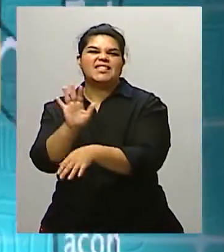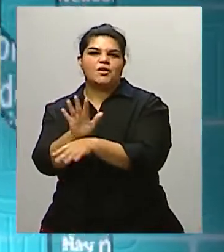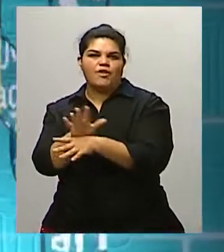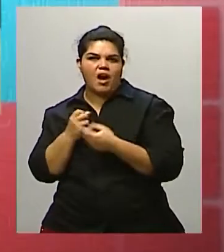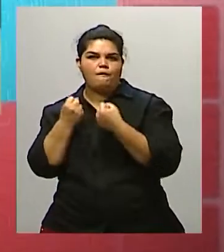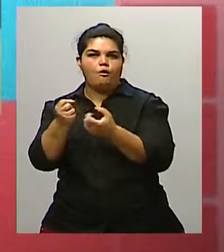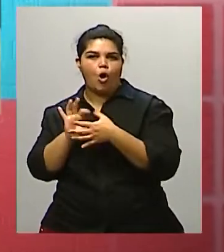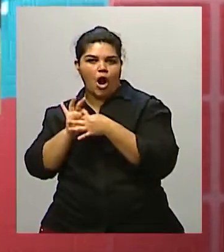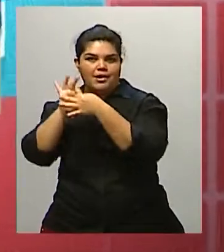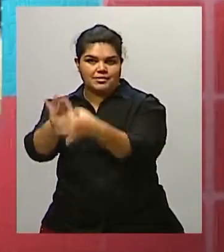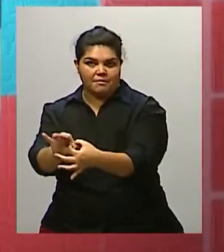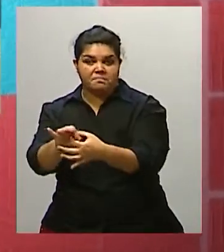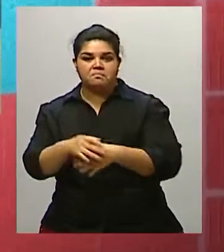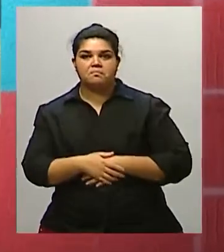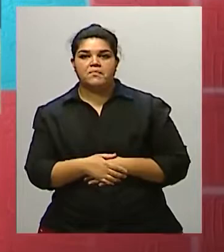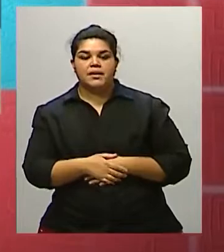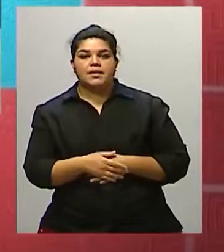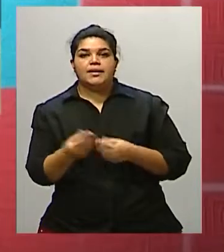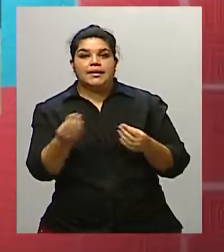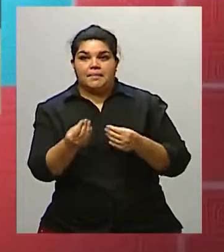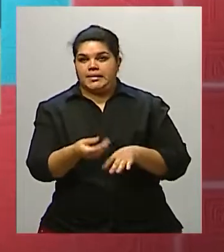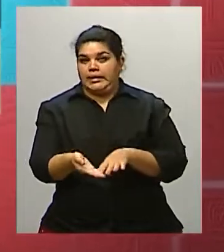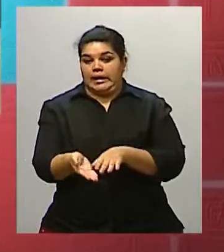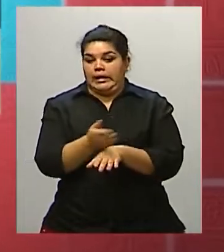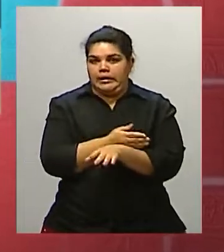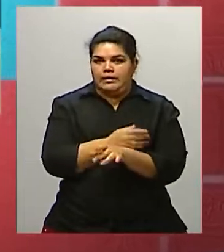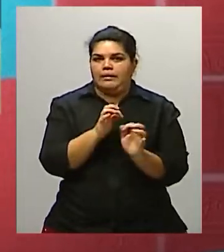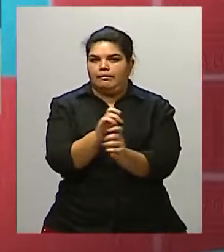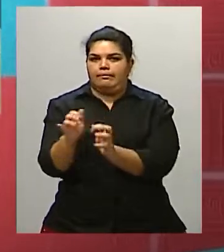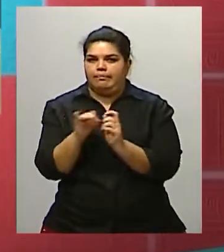últimas semanas de chisporroteo interno,